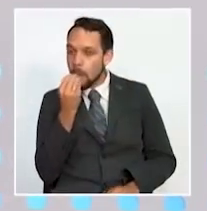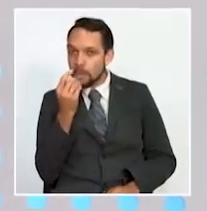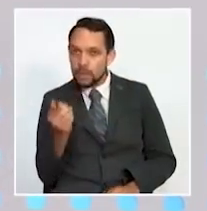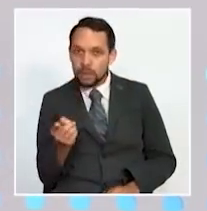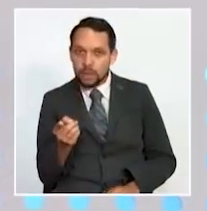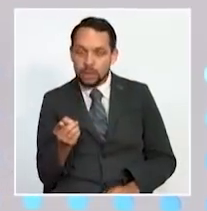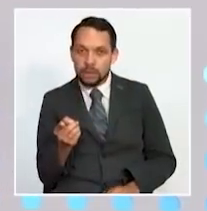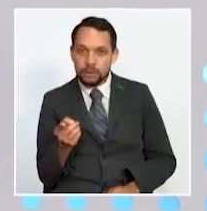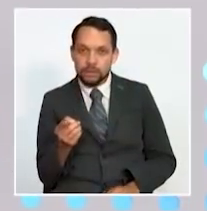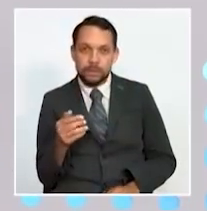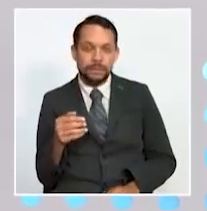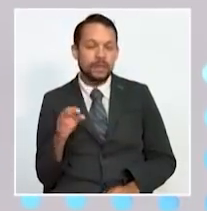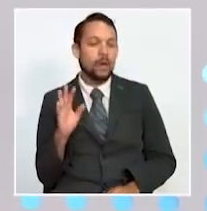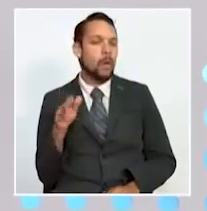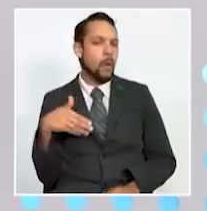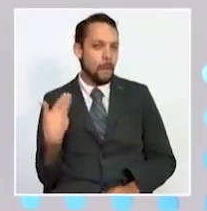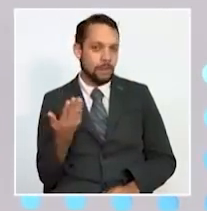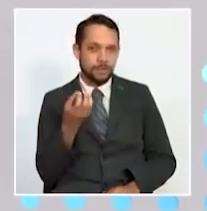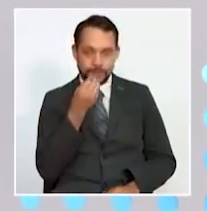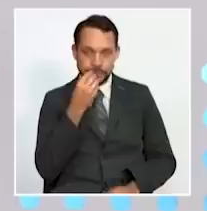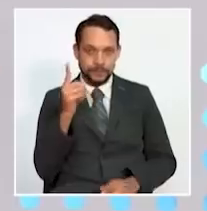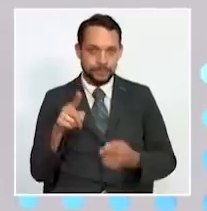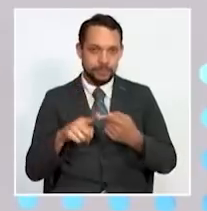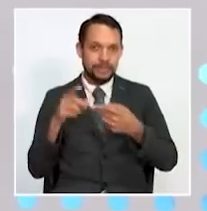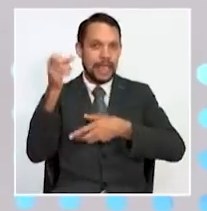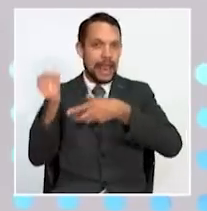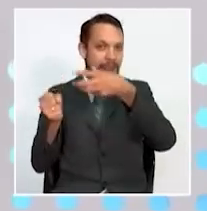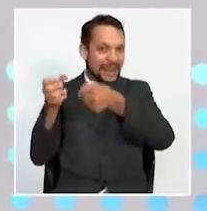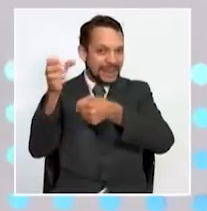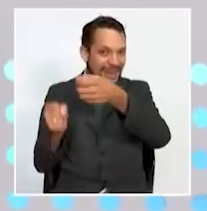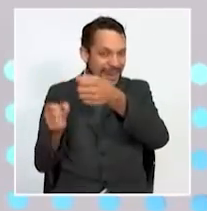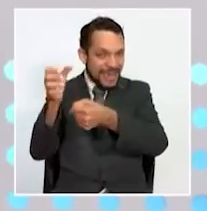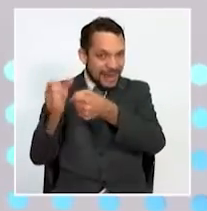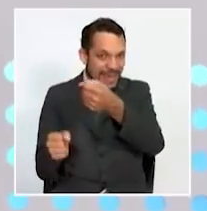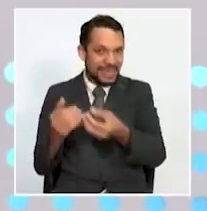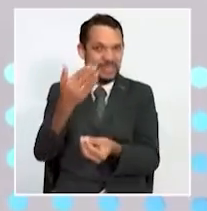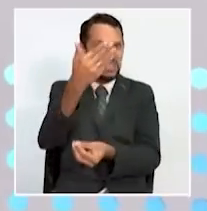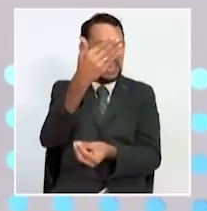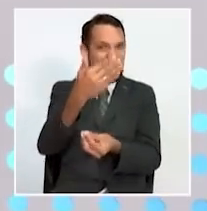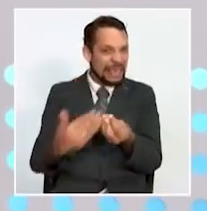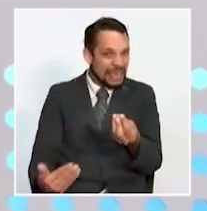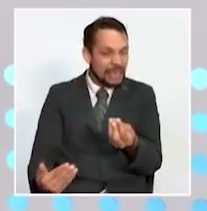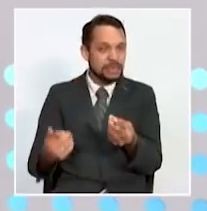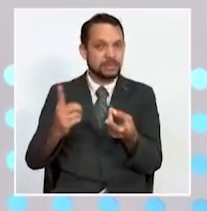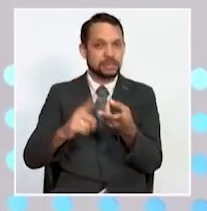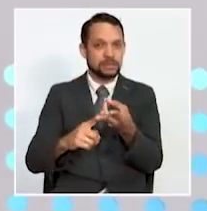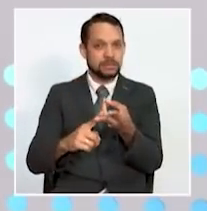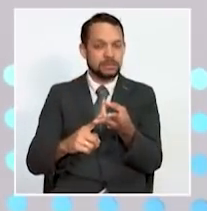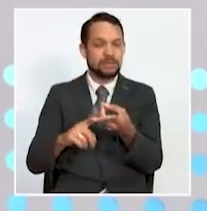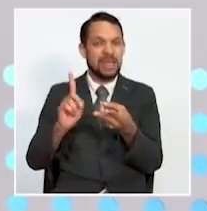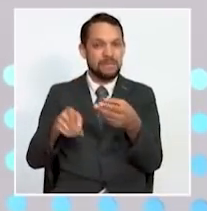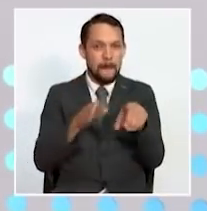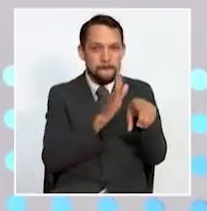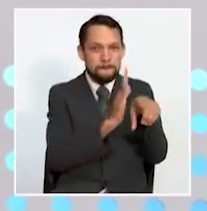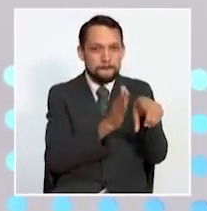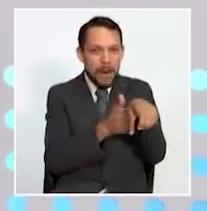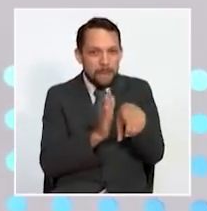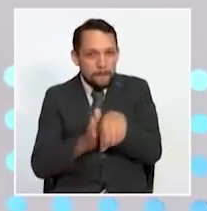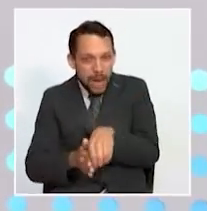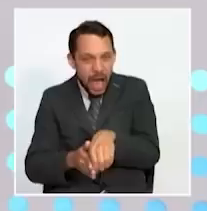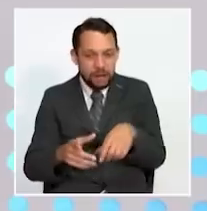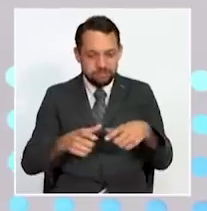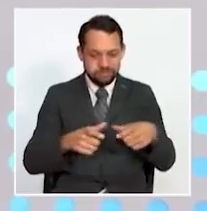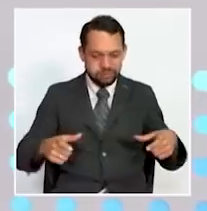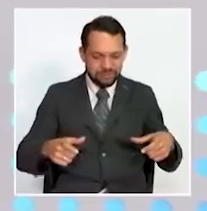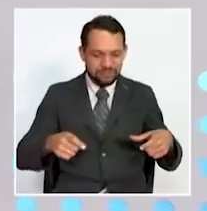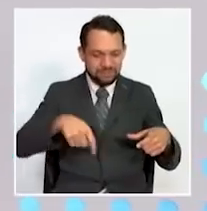la histamina, como es la leche, como son todos los derivados de la leche, como son los enlatados y embutidos que son sacados la gran mayoría